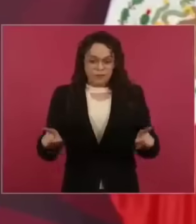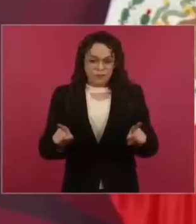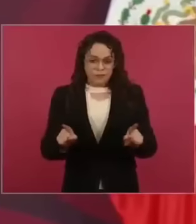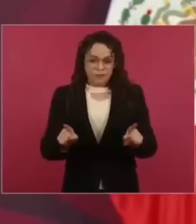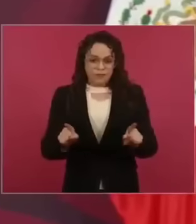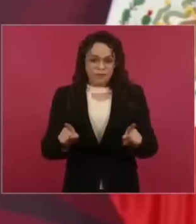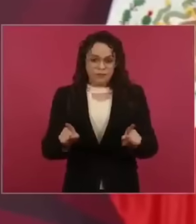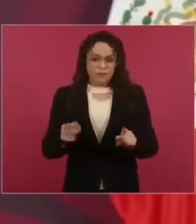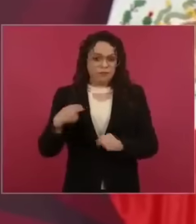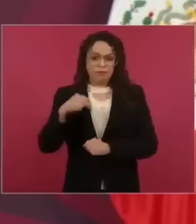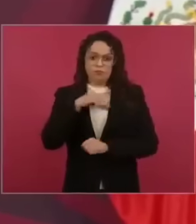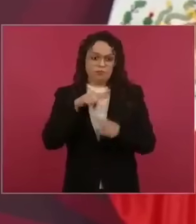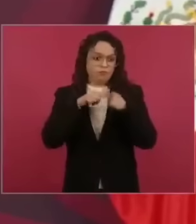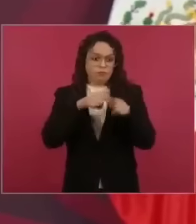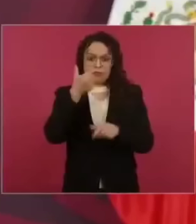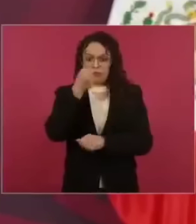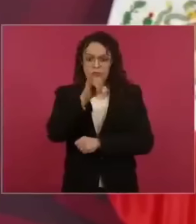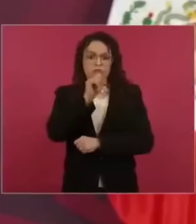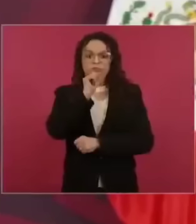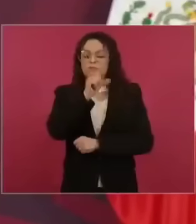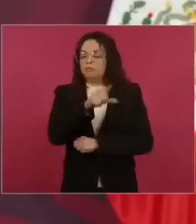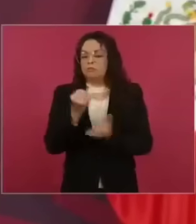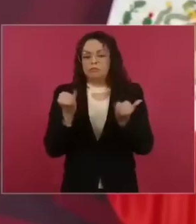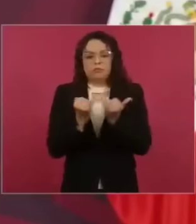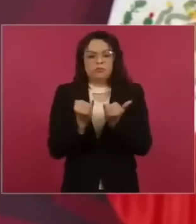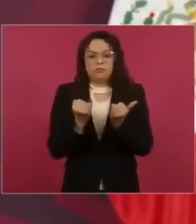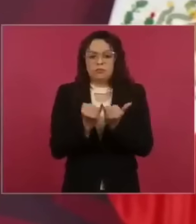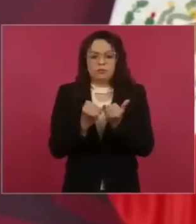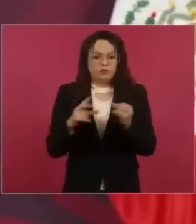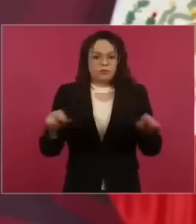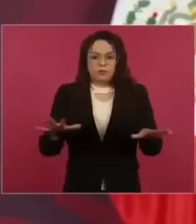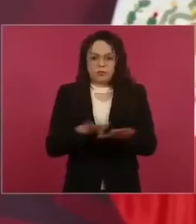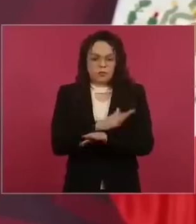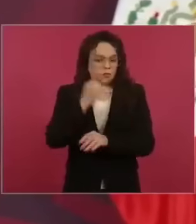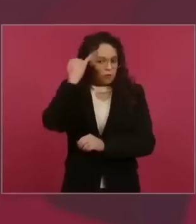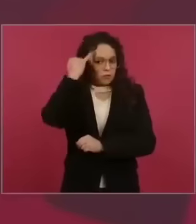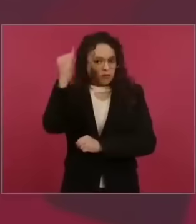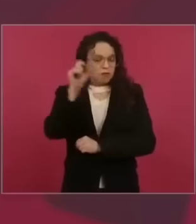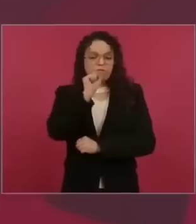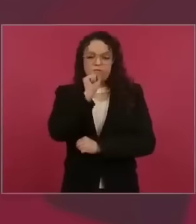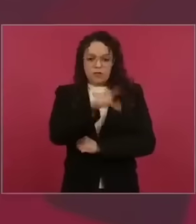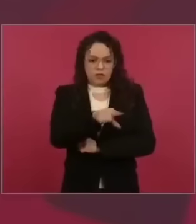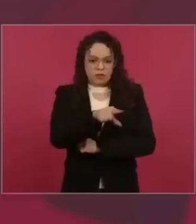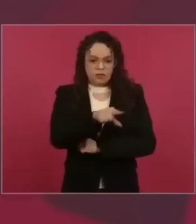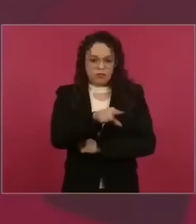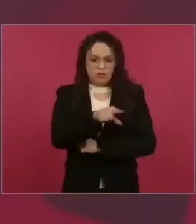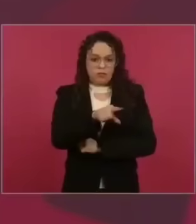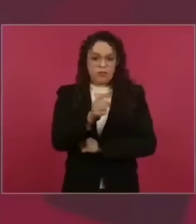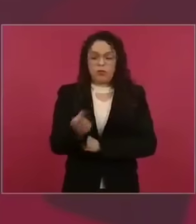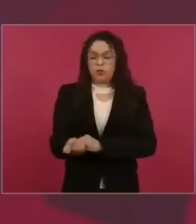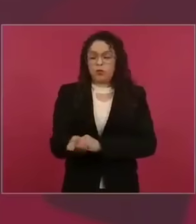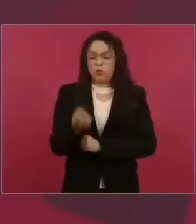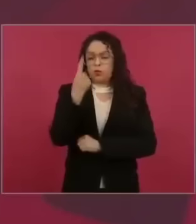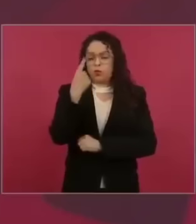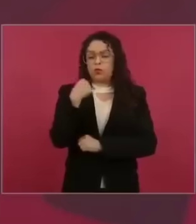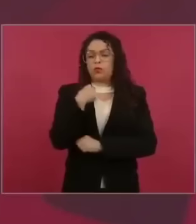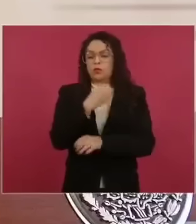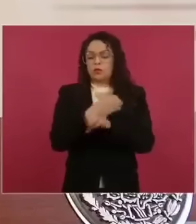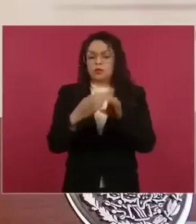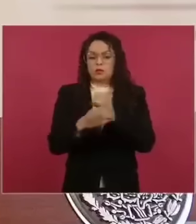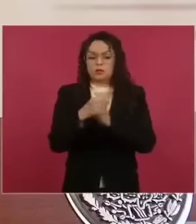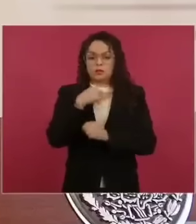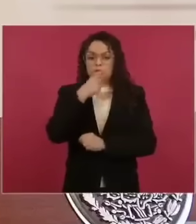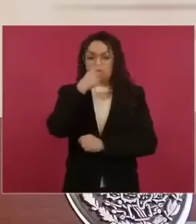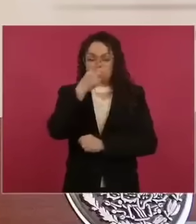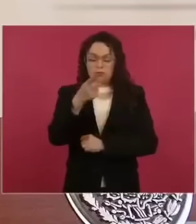trabajan o sea y los mete la campaña o sea le mete más leña al fuego Pero bueno es es una parte una equivocación y también como